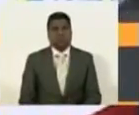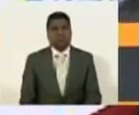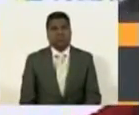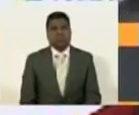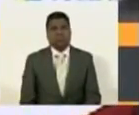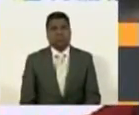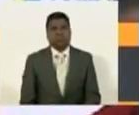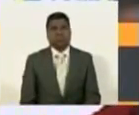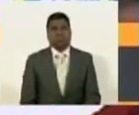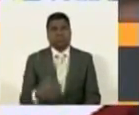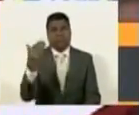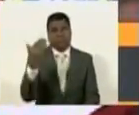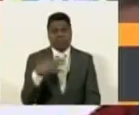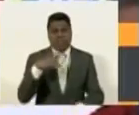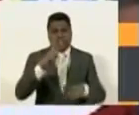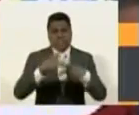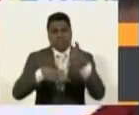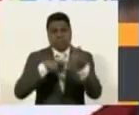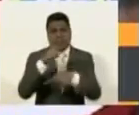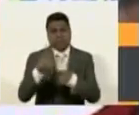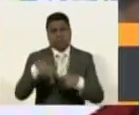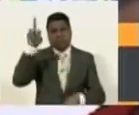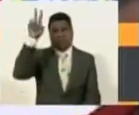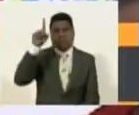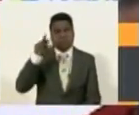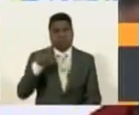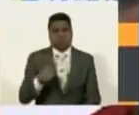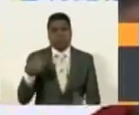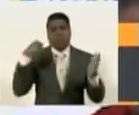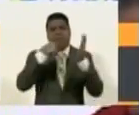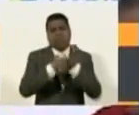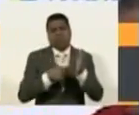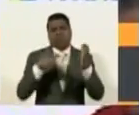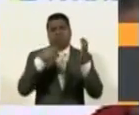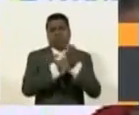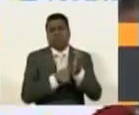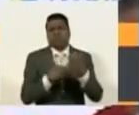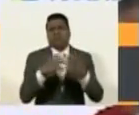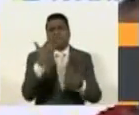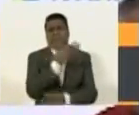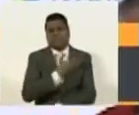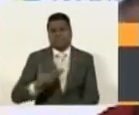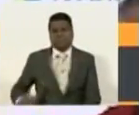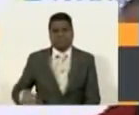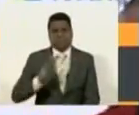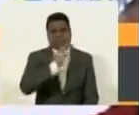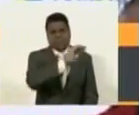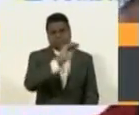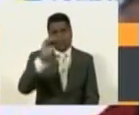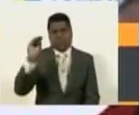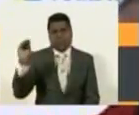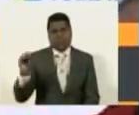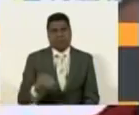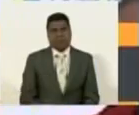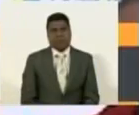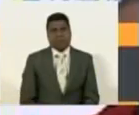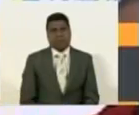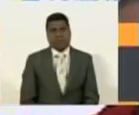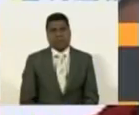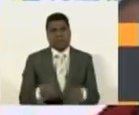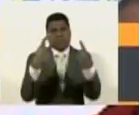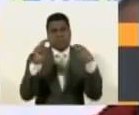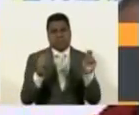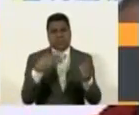Y venimos de un proceso de todos los días, una lucha, un combate, y el presidente Maduro haciendo llamados. Estoy tratando de decir todo